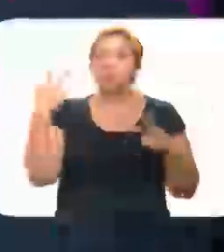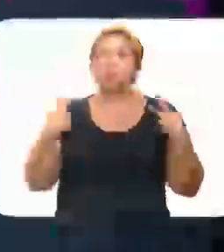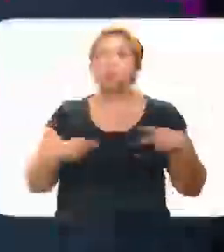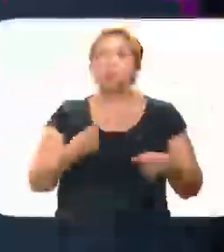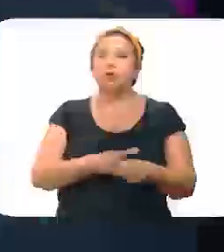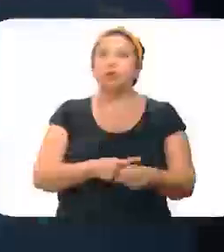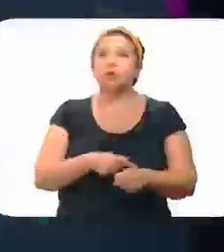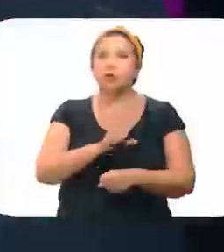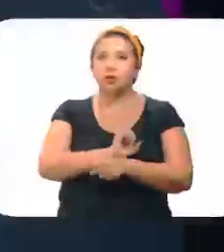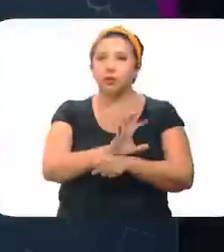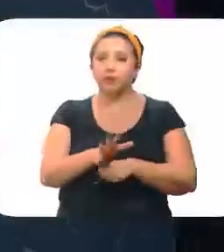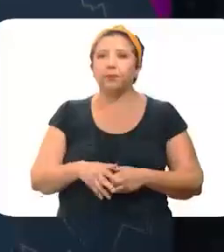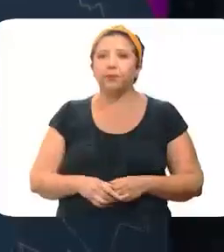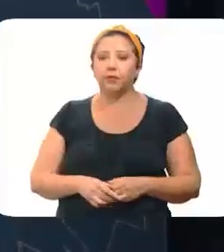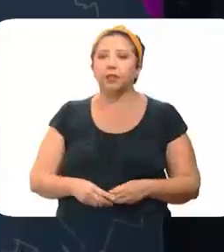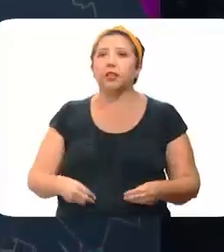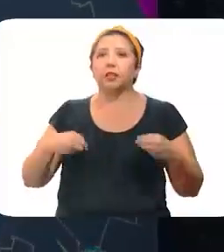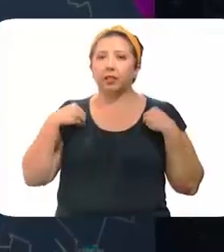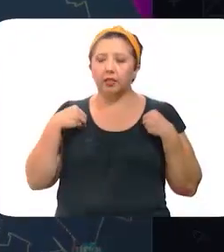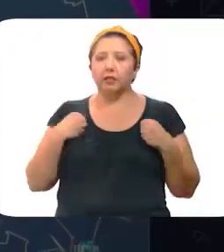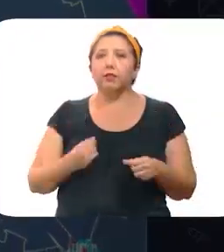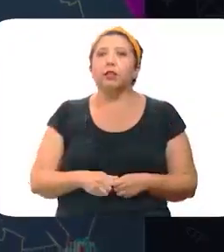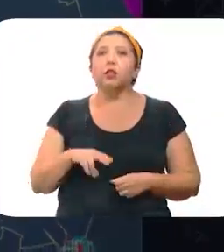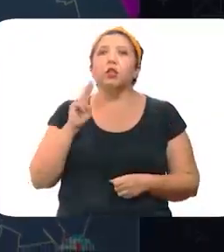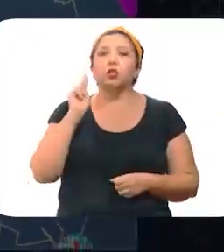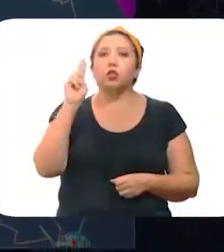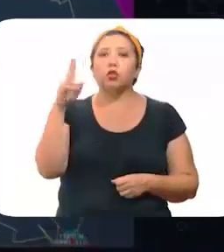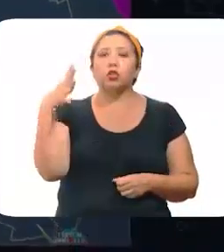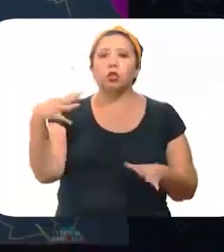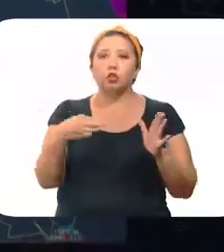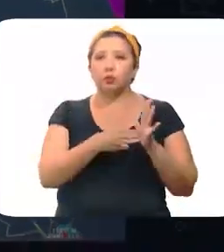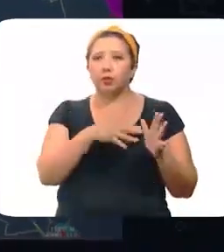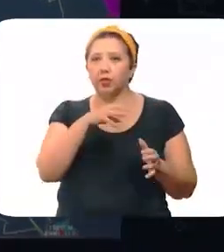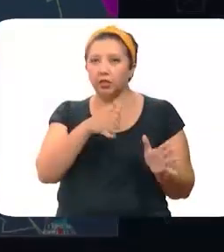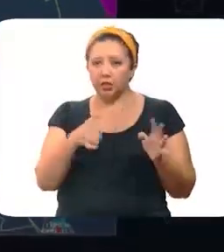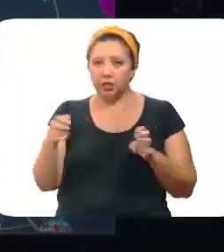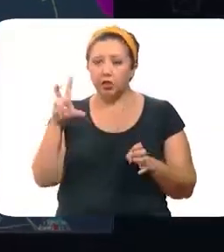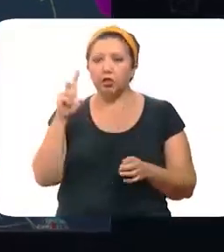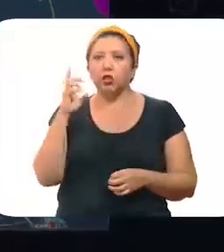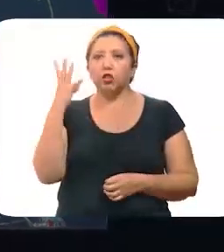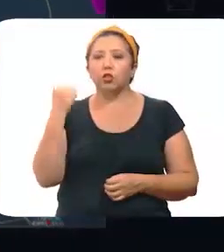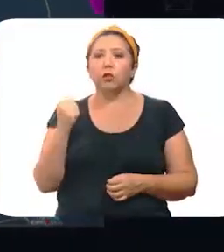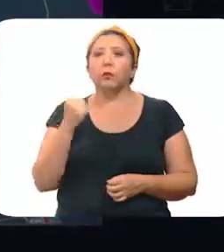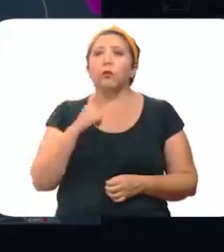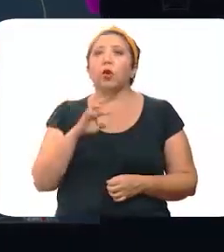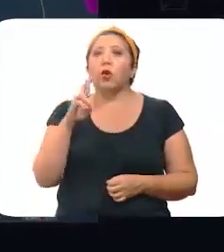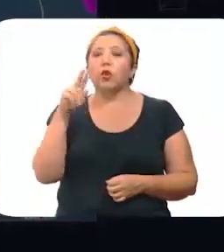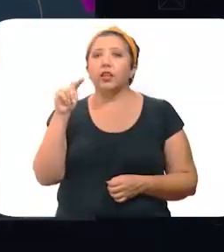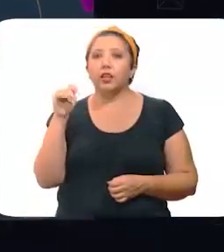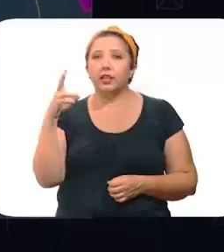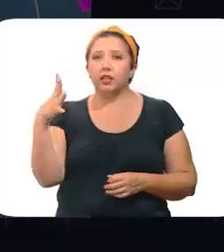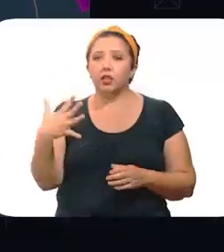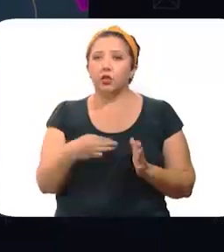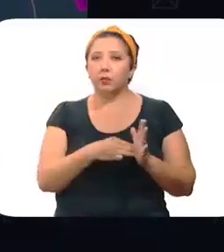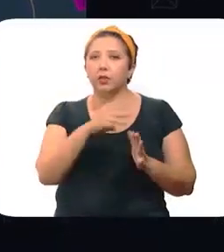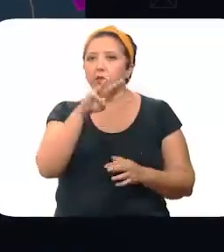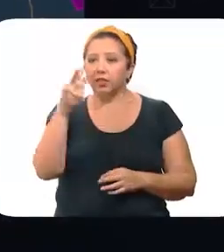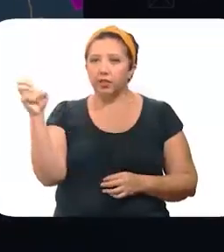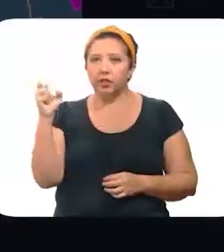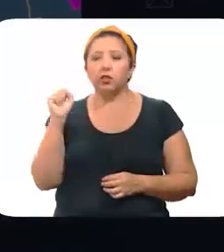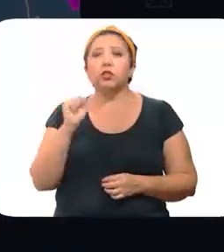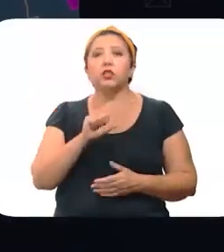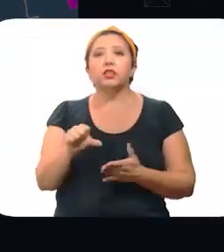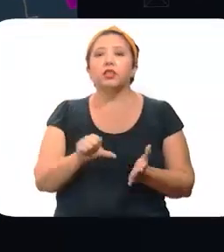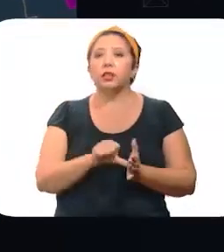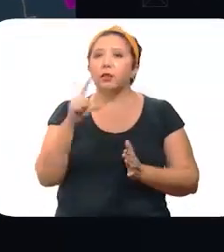personas contagiadas de coronavirus, que viven en la zona norte 5.639, en la zona oriente 5.300, en la